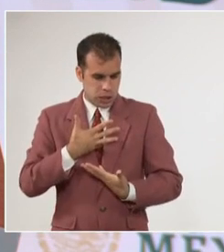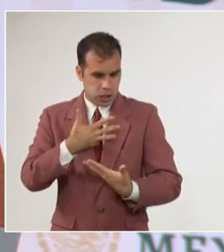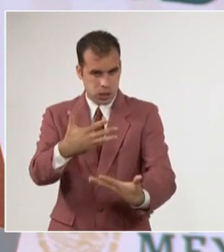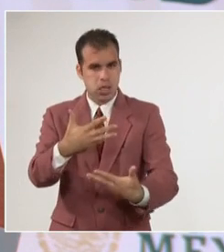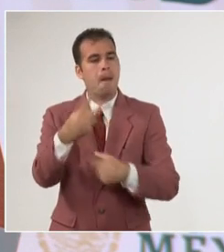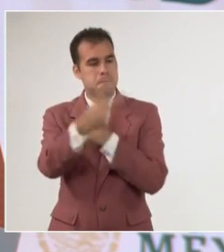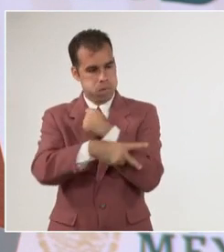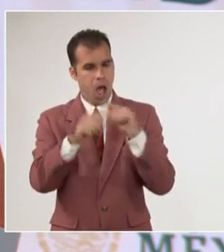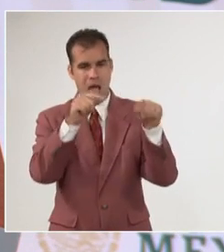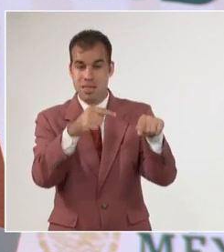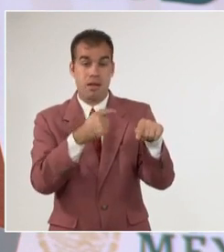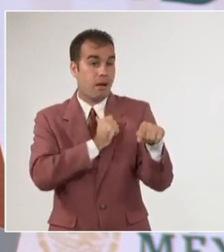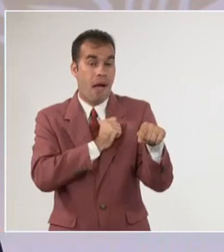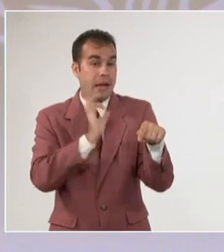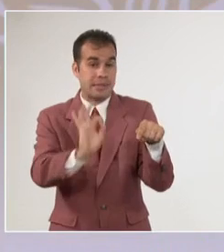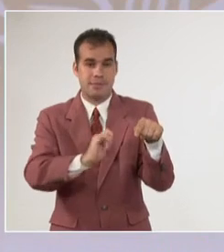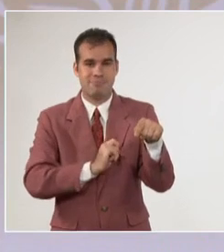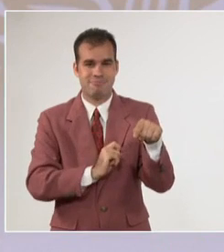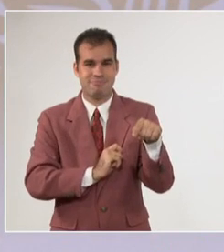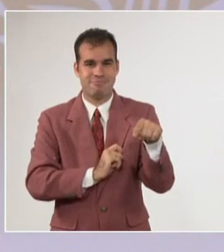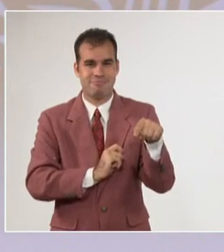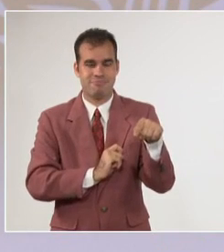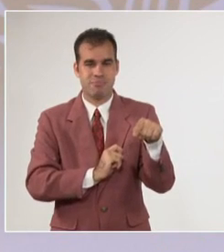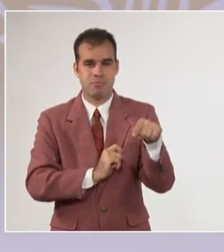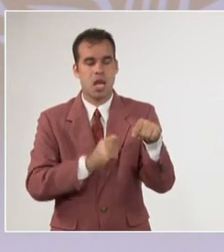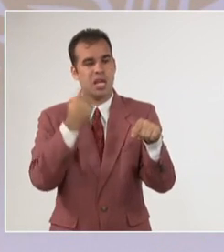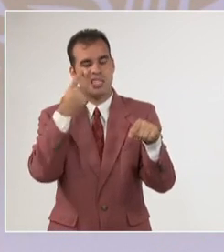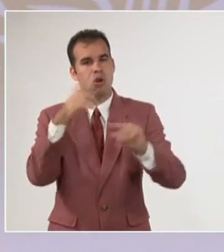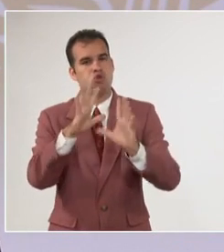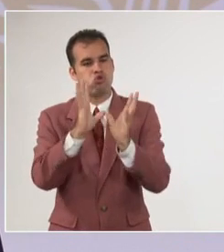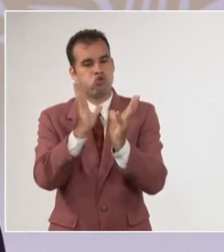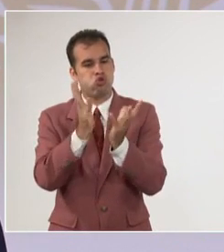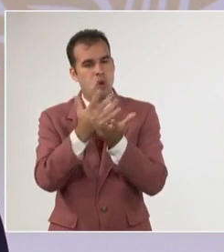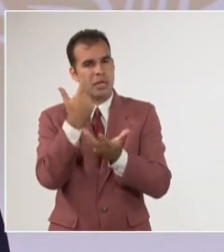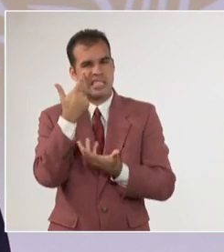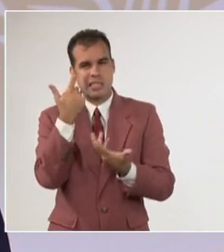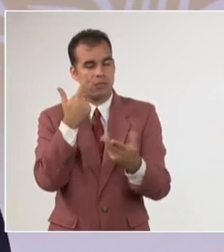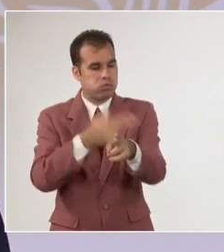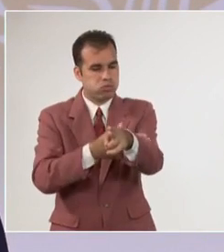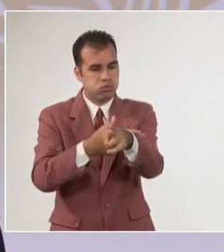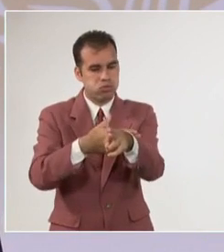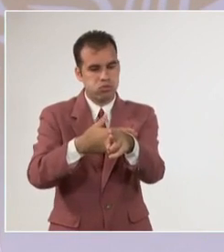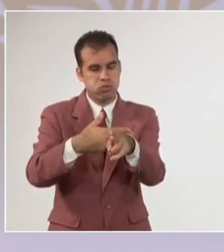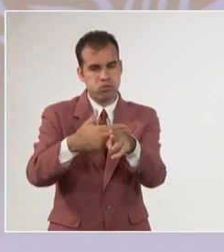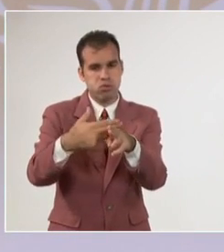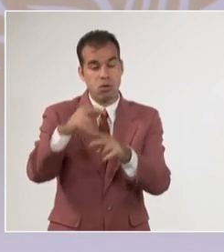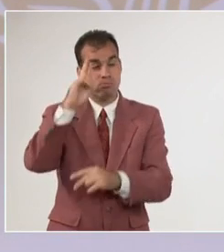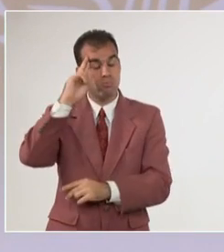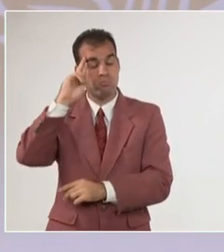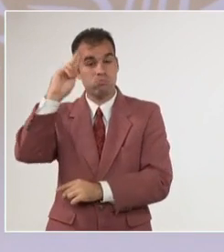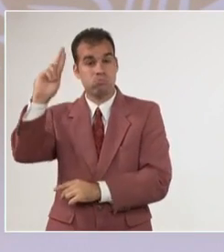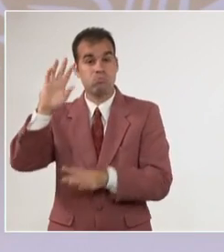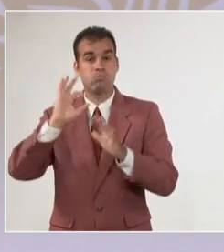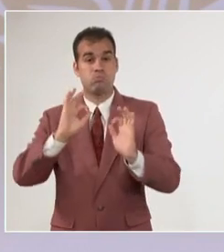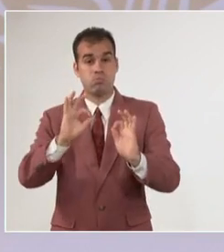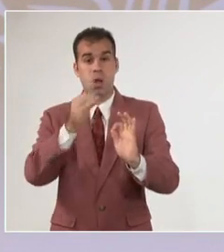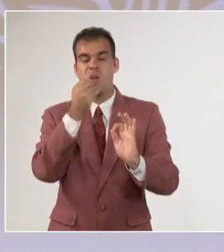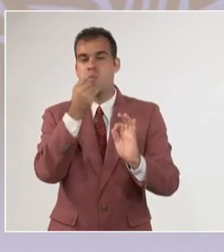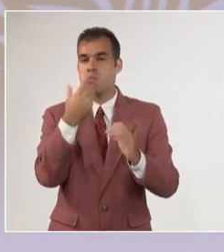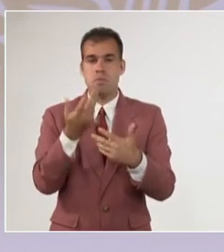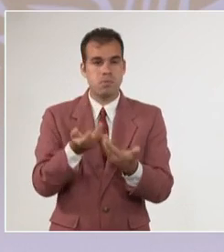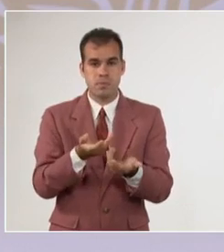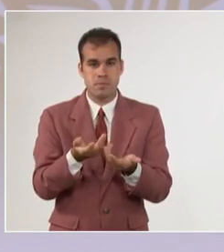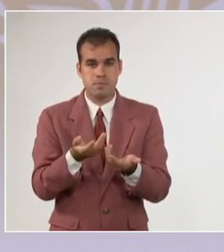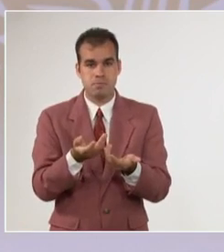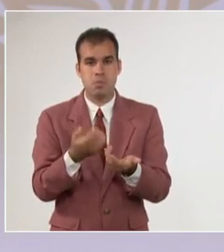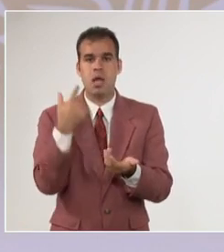obra doble de la magnífica naturaleza y el dejo brillante de la leyenda y la epopeya, se juntan en su rara medida el